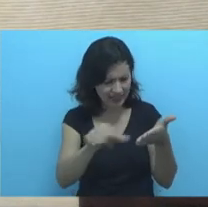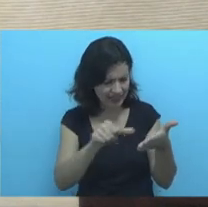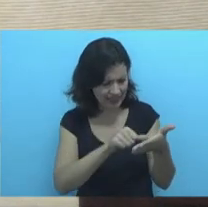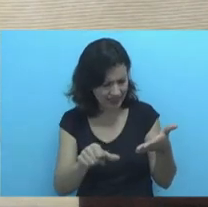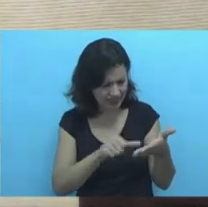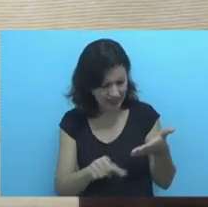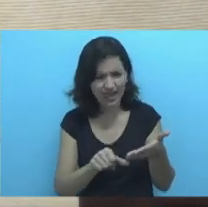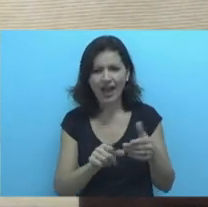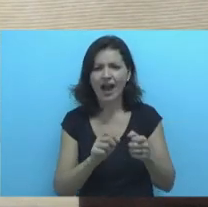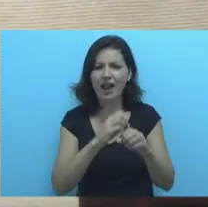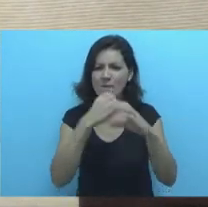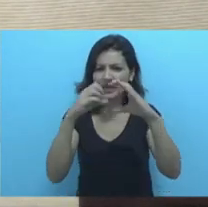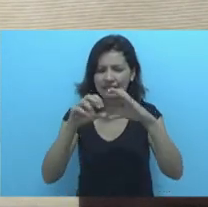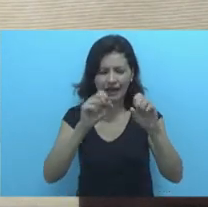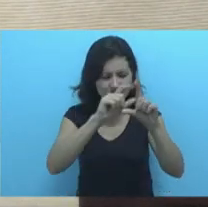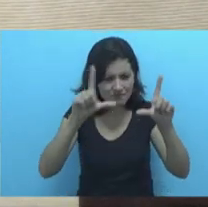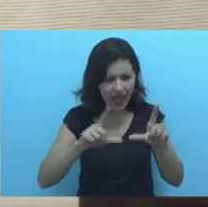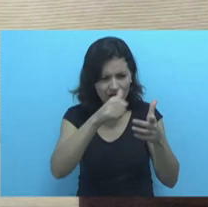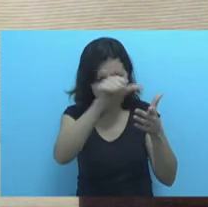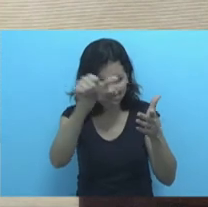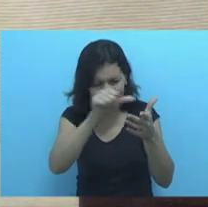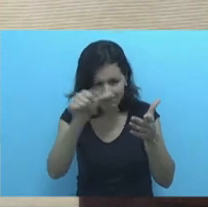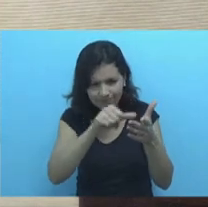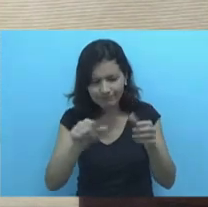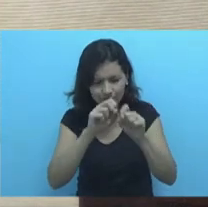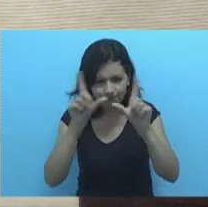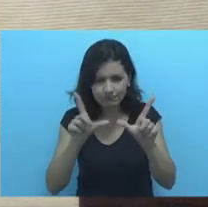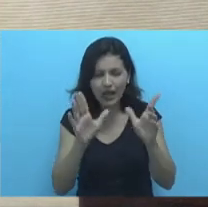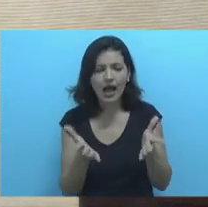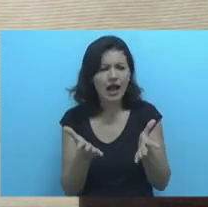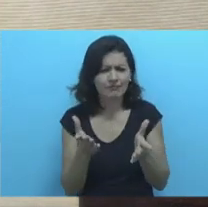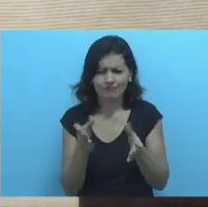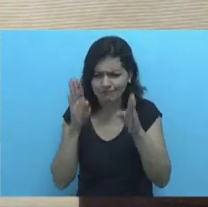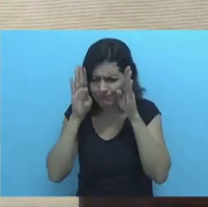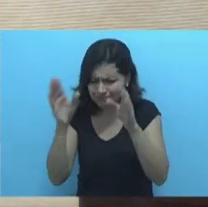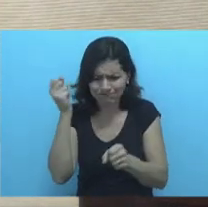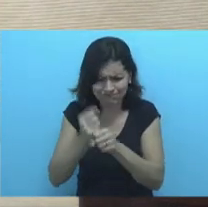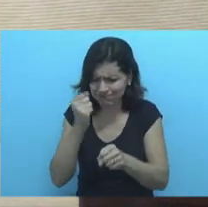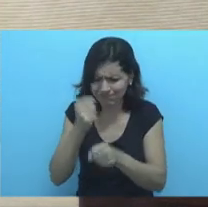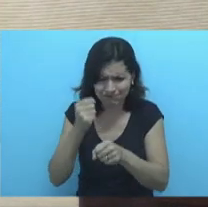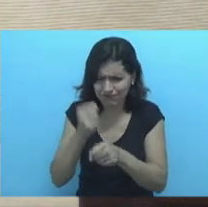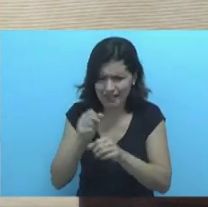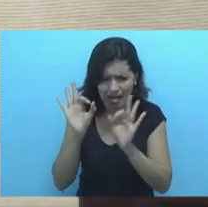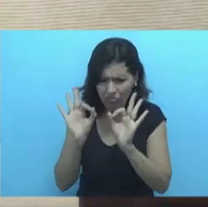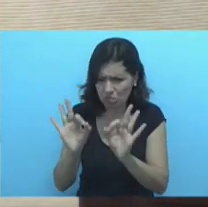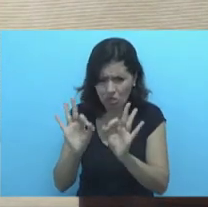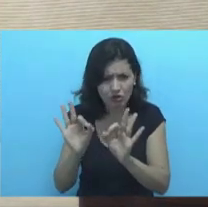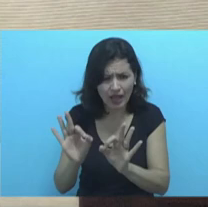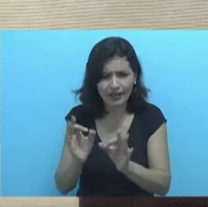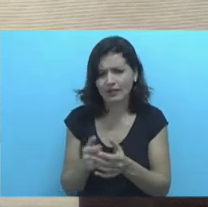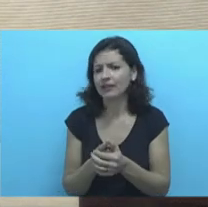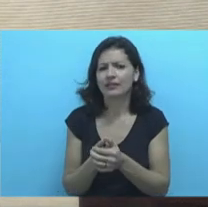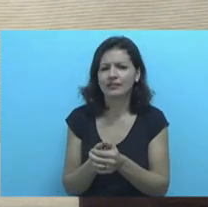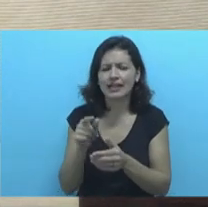los resaltaba todo. Era un fanático de una gran capacidad de trabajo, de una gran visión